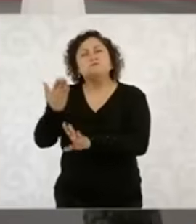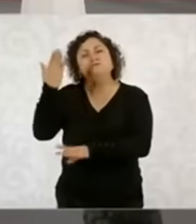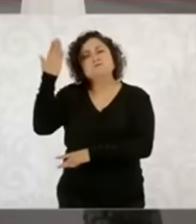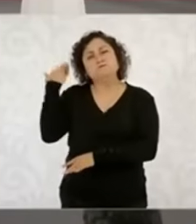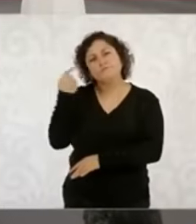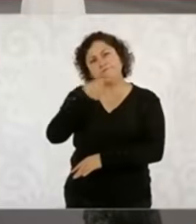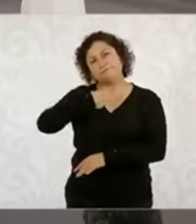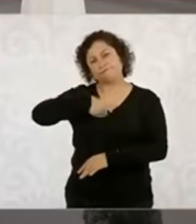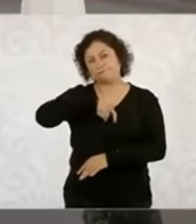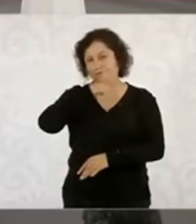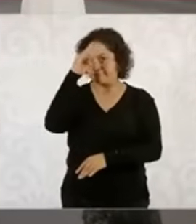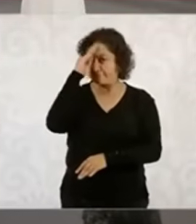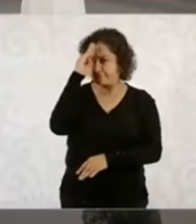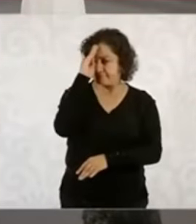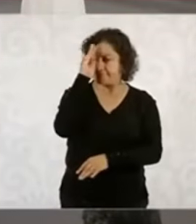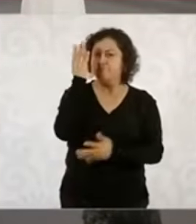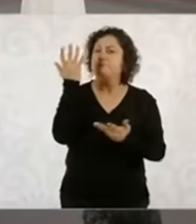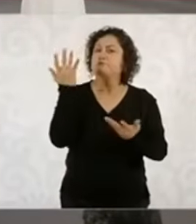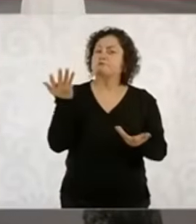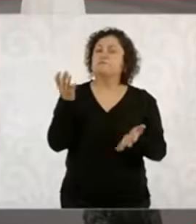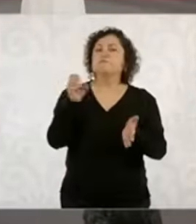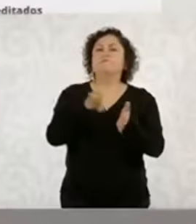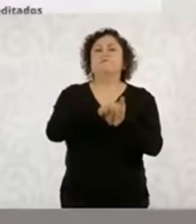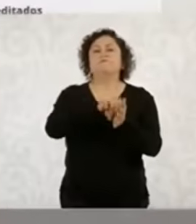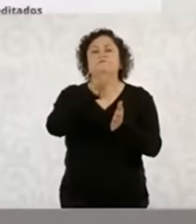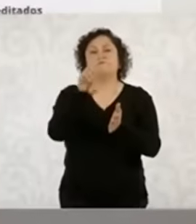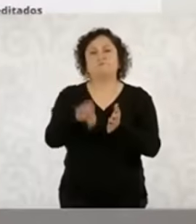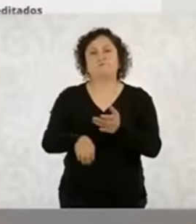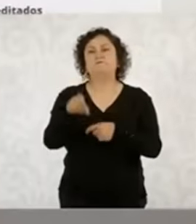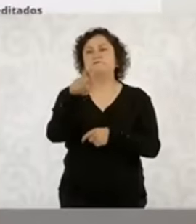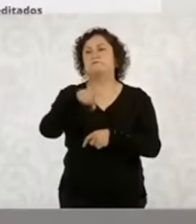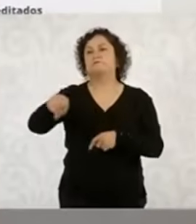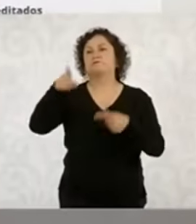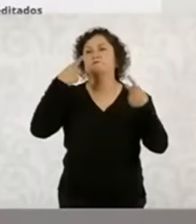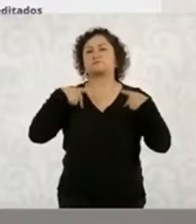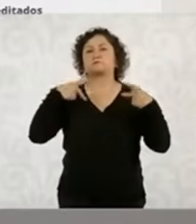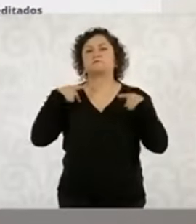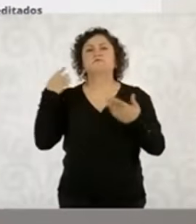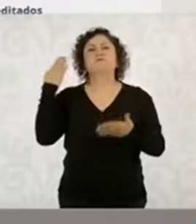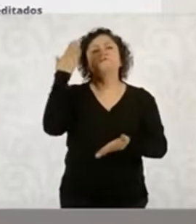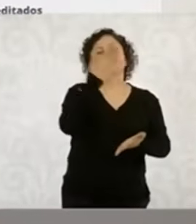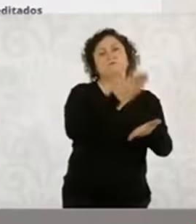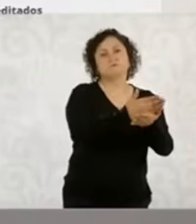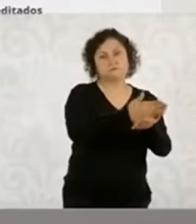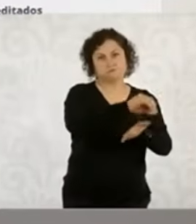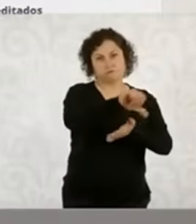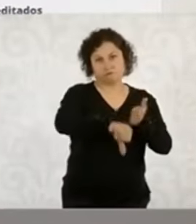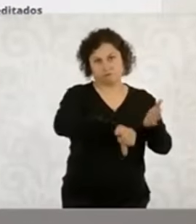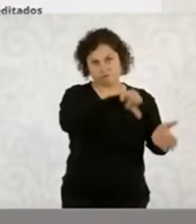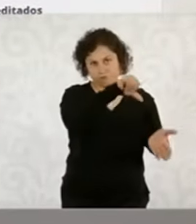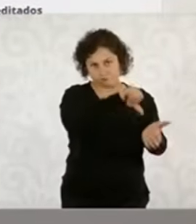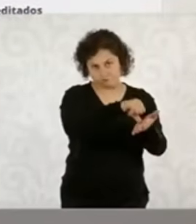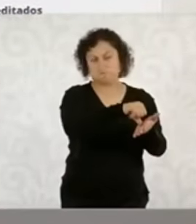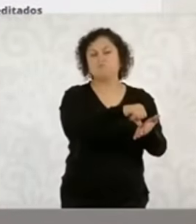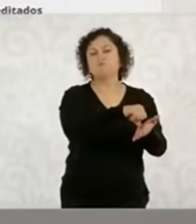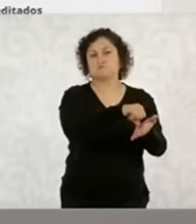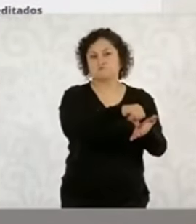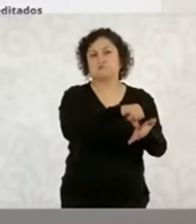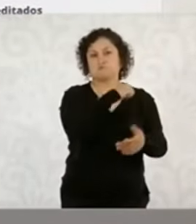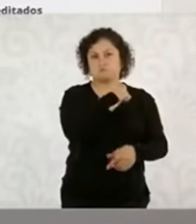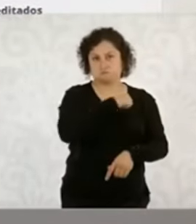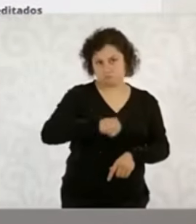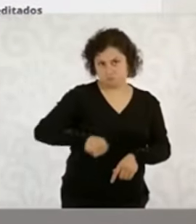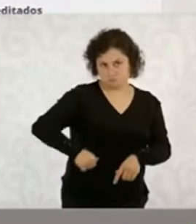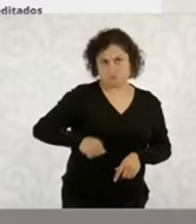pensado que llegaran a las delegaciones, a los centros de servicio,